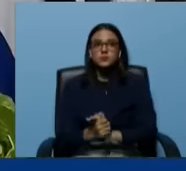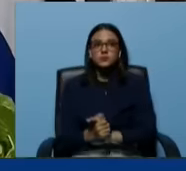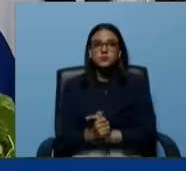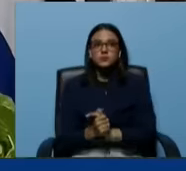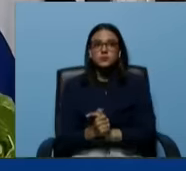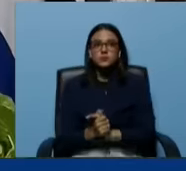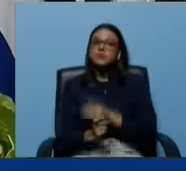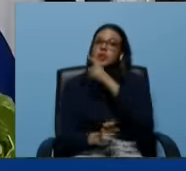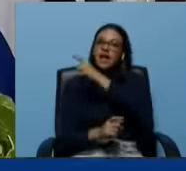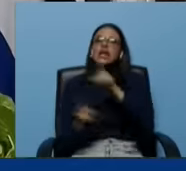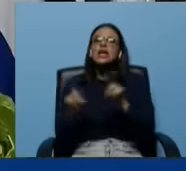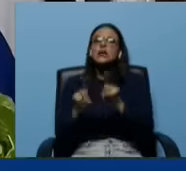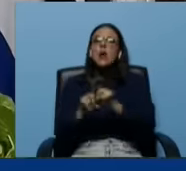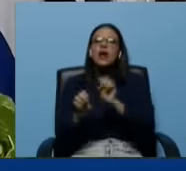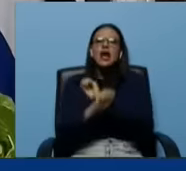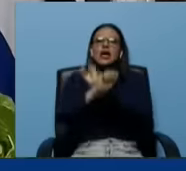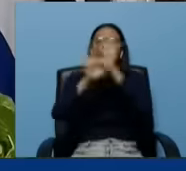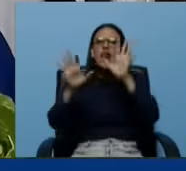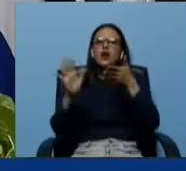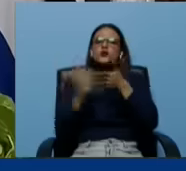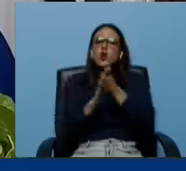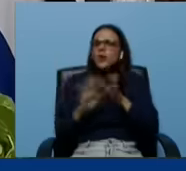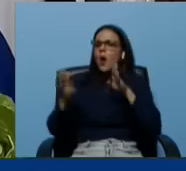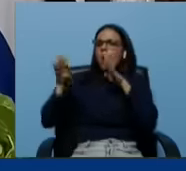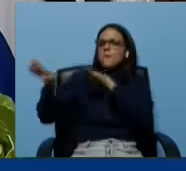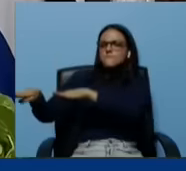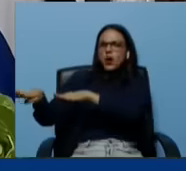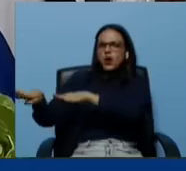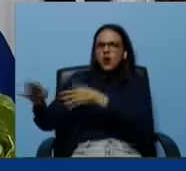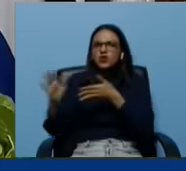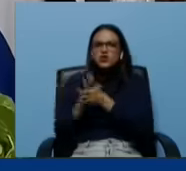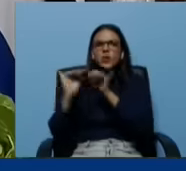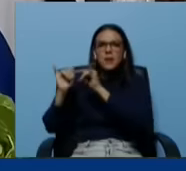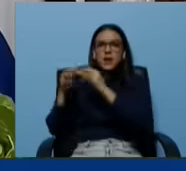está claramente a favor del imperio,